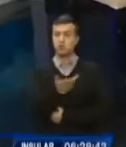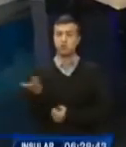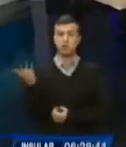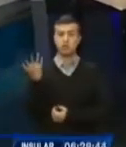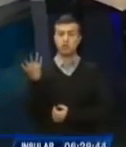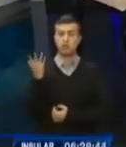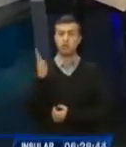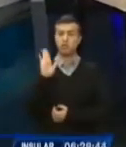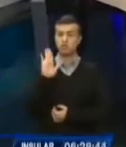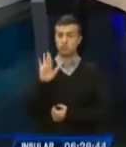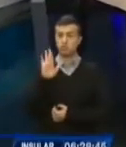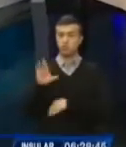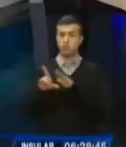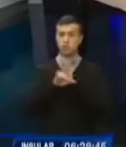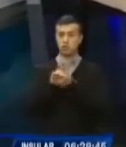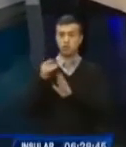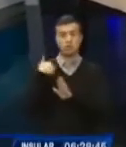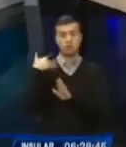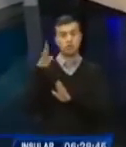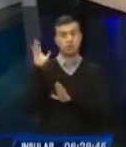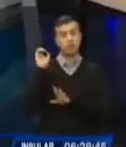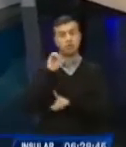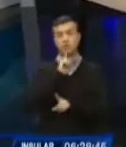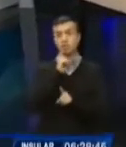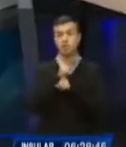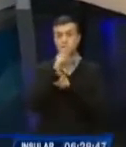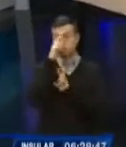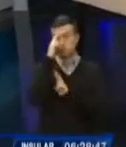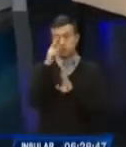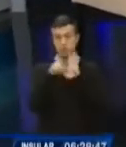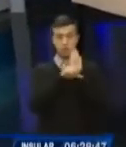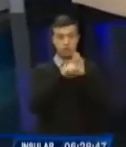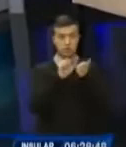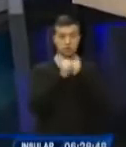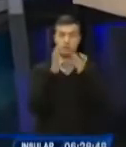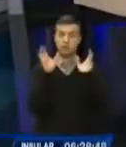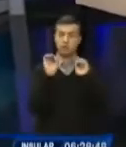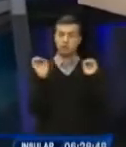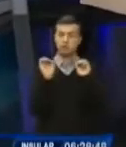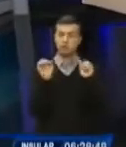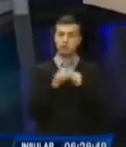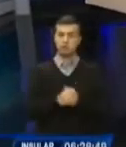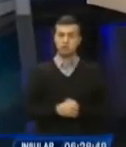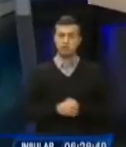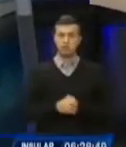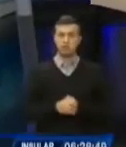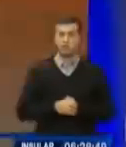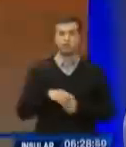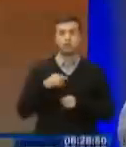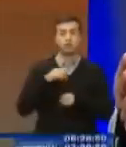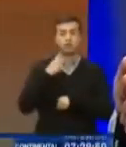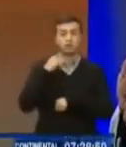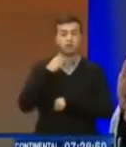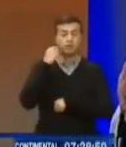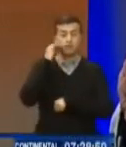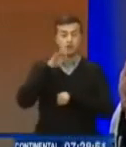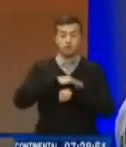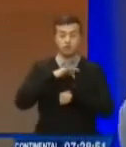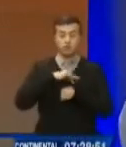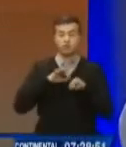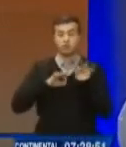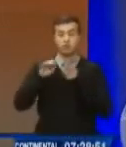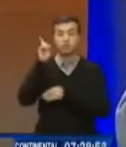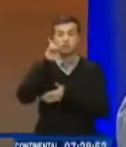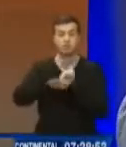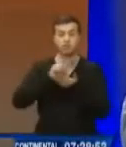tenían personería jurídica en el sentido de que no respetaban la ley del deporte y se tuvo que aplazar pero si simplemente se aplazó una semana